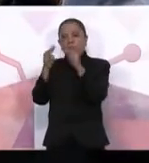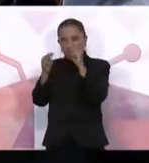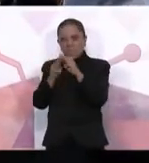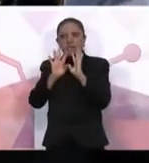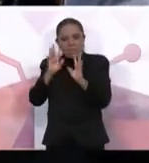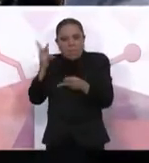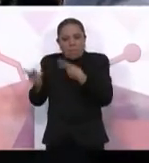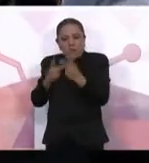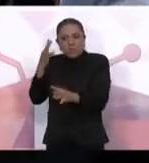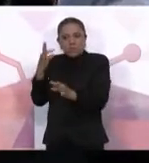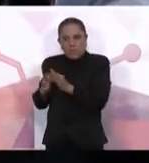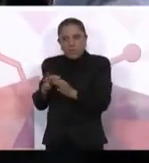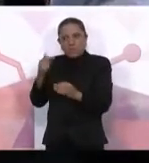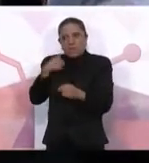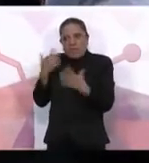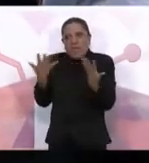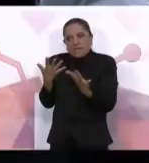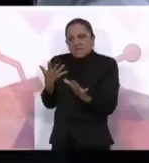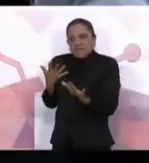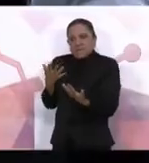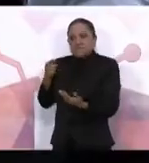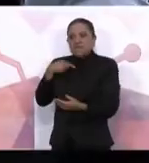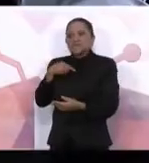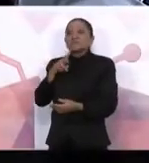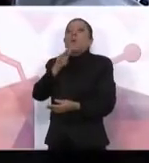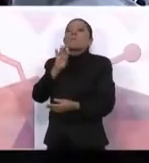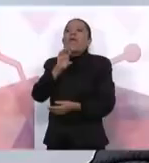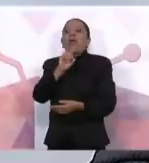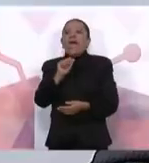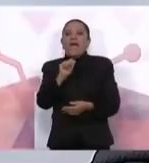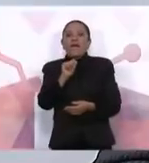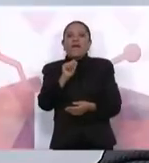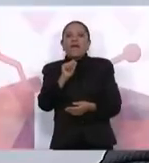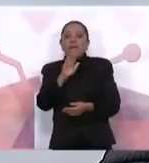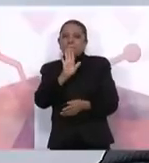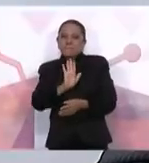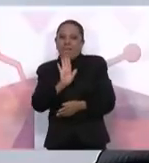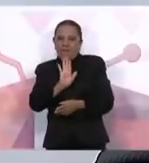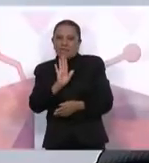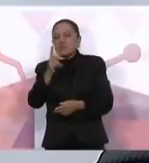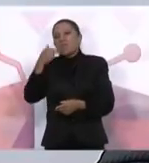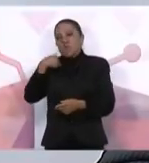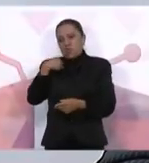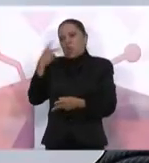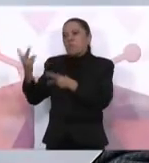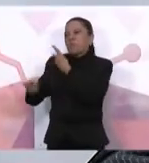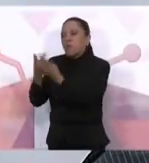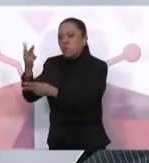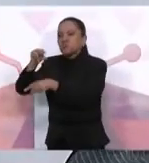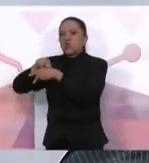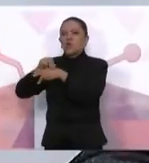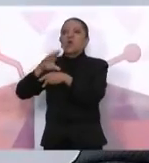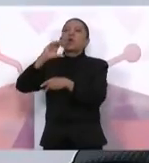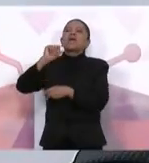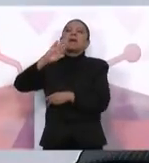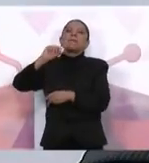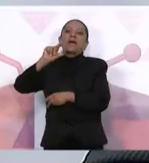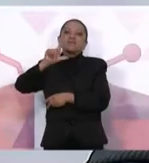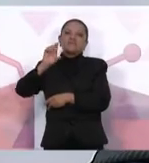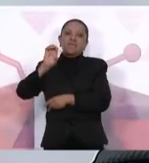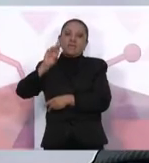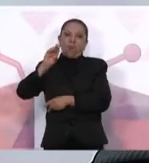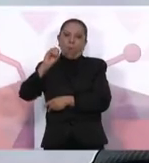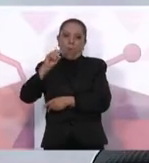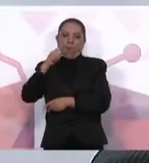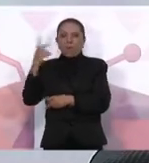plantearse las yo asumiré el papel de el candidato que pregunta al doctor víctor manuel caballero solano y la pregunta candidato del